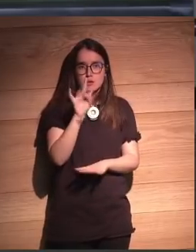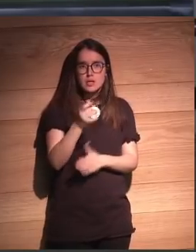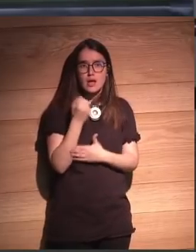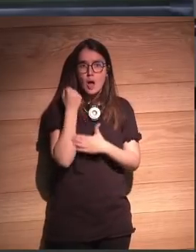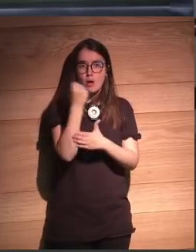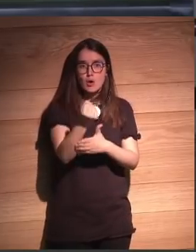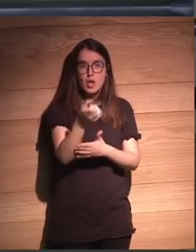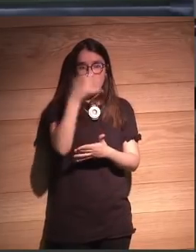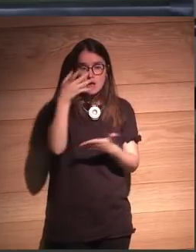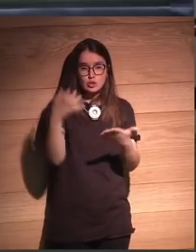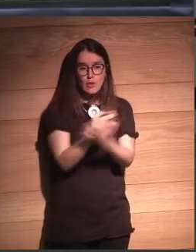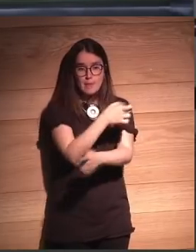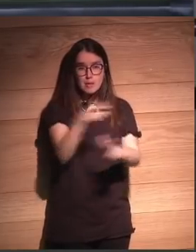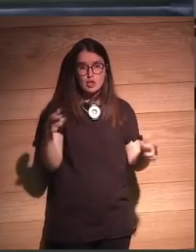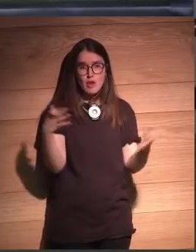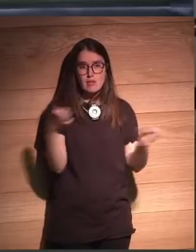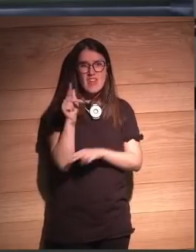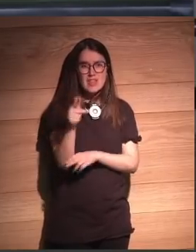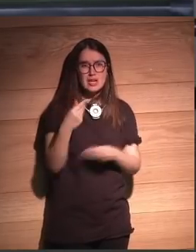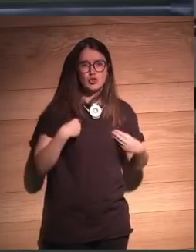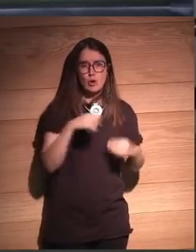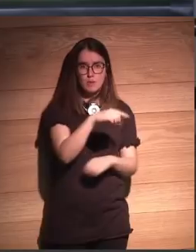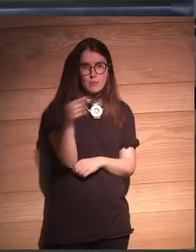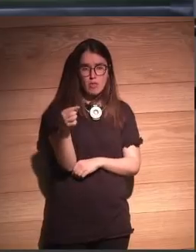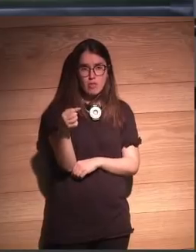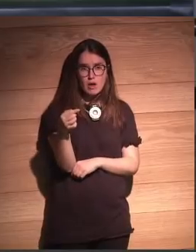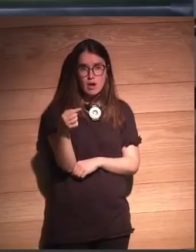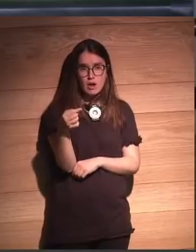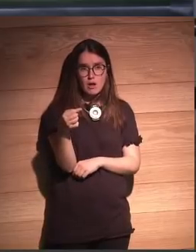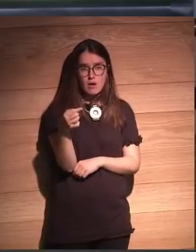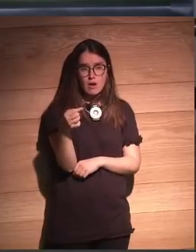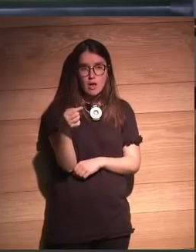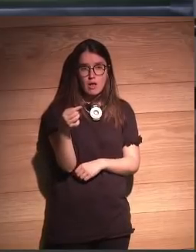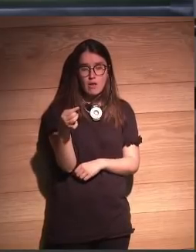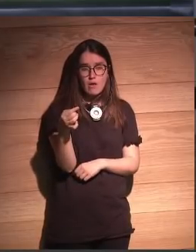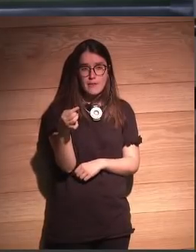la idea de que todo el mundo debería tener una vivienda, que la vivienda no debería depender